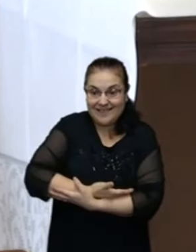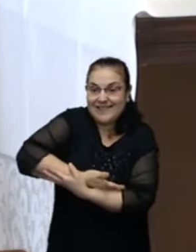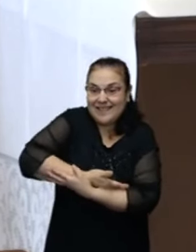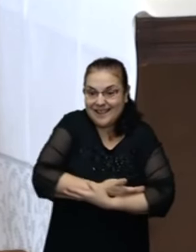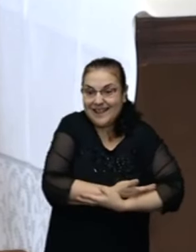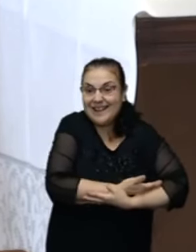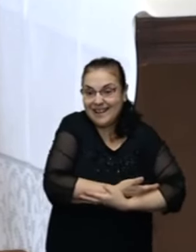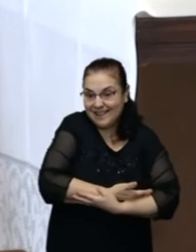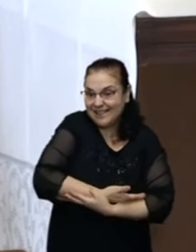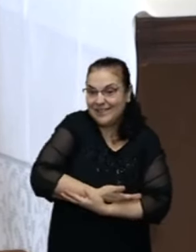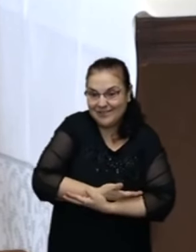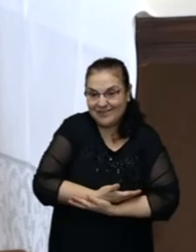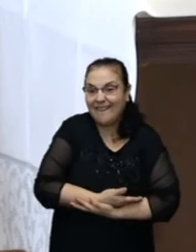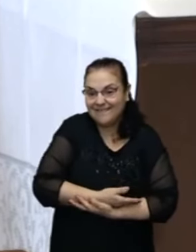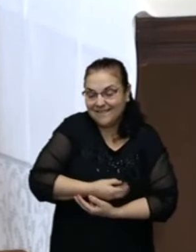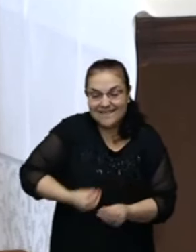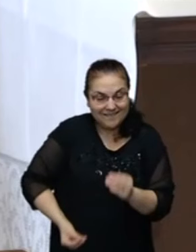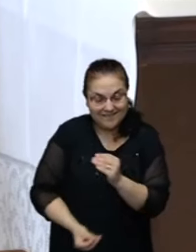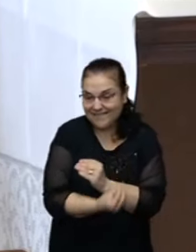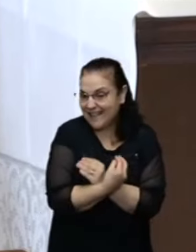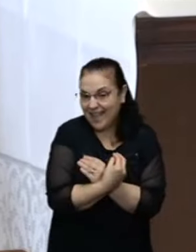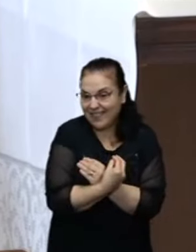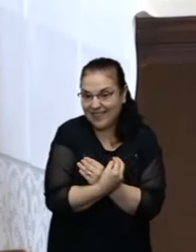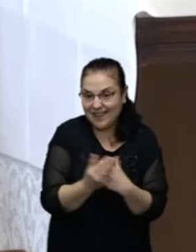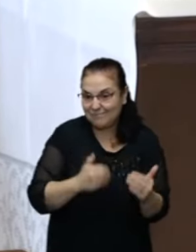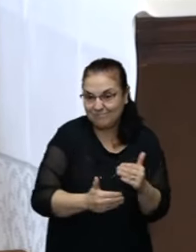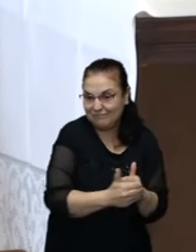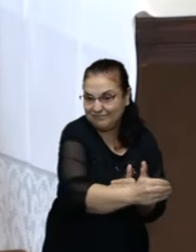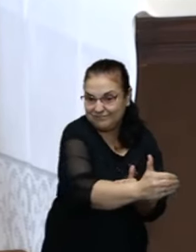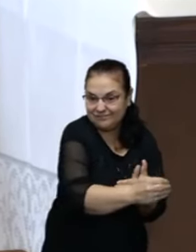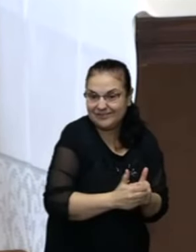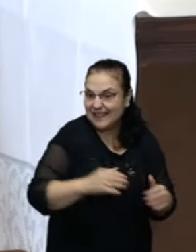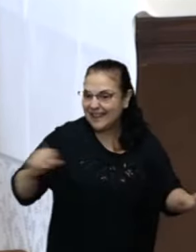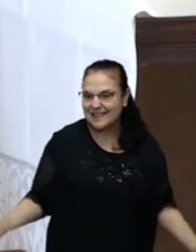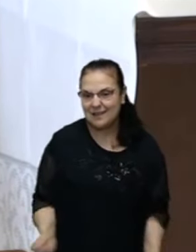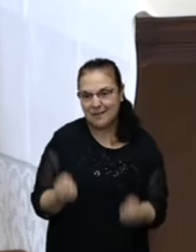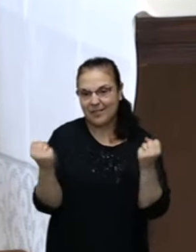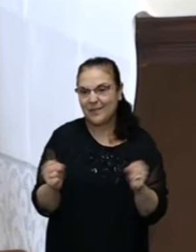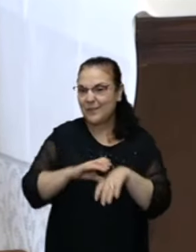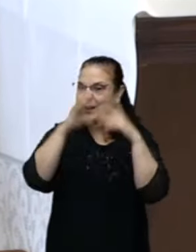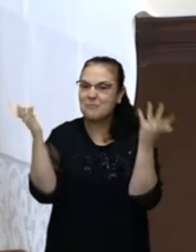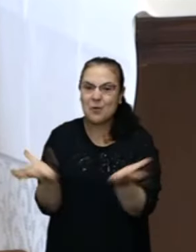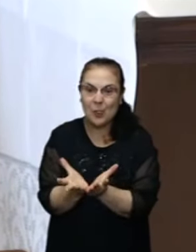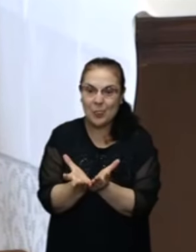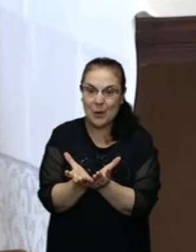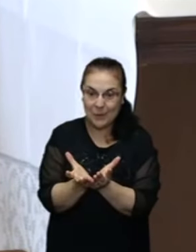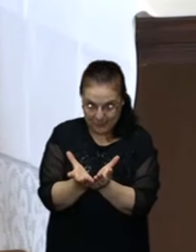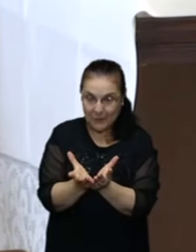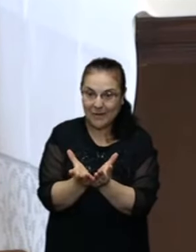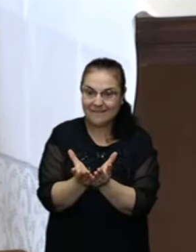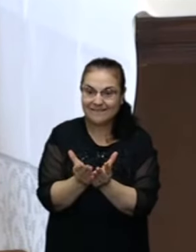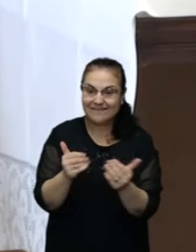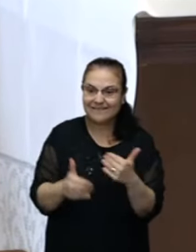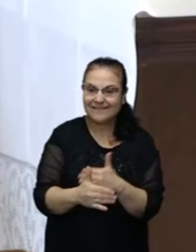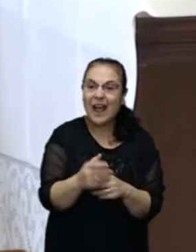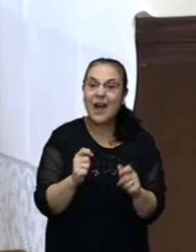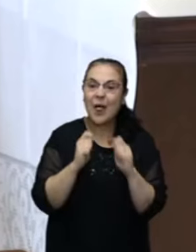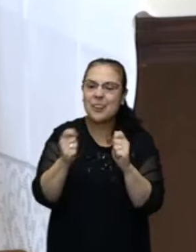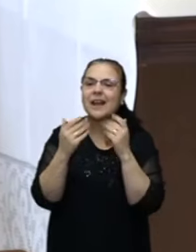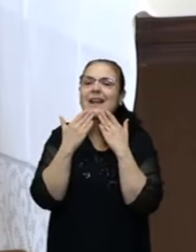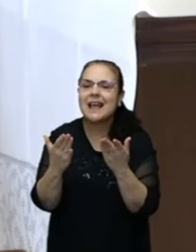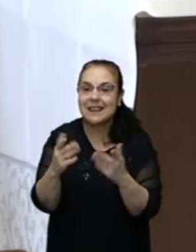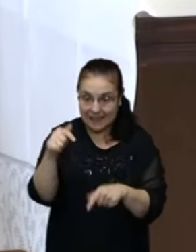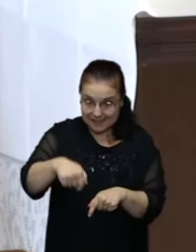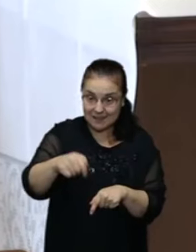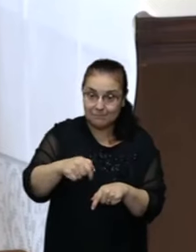que va a nacer y que va a ser la salvación del mundo. Pues vamos a dar gracias en esta